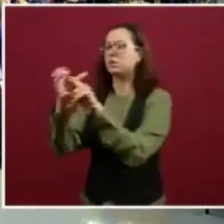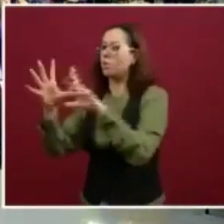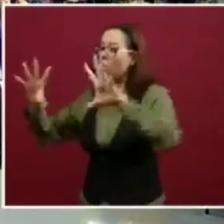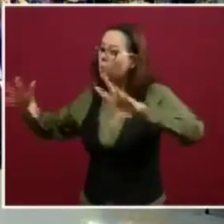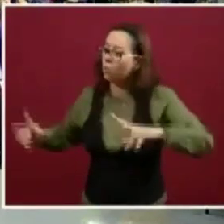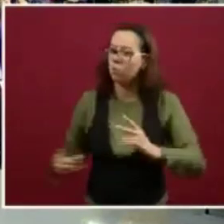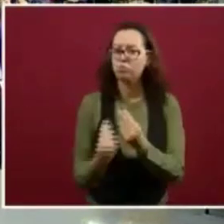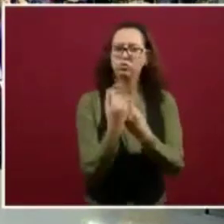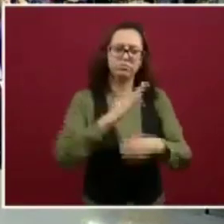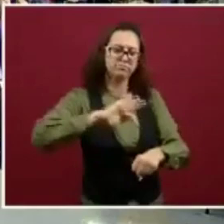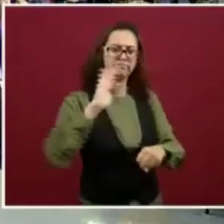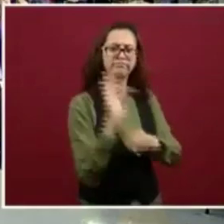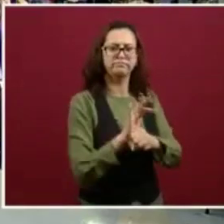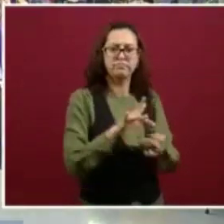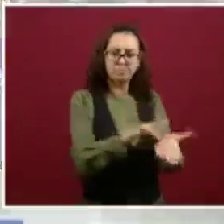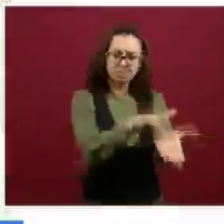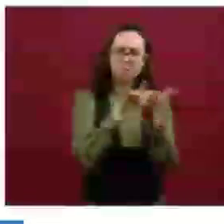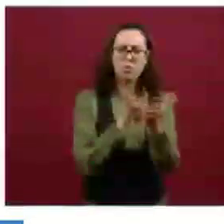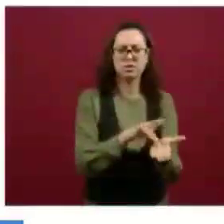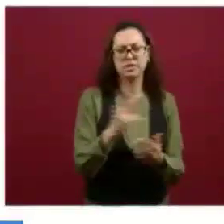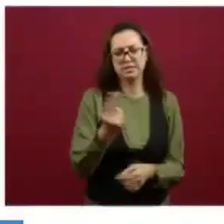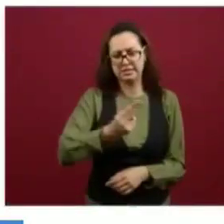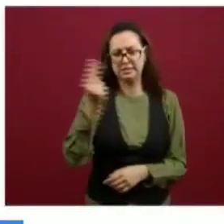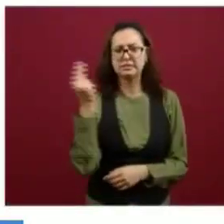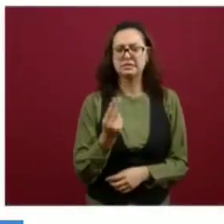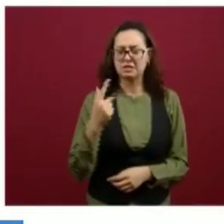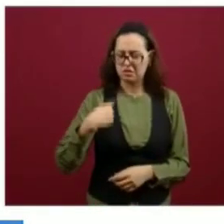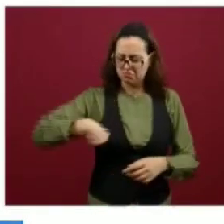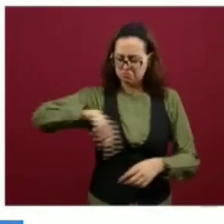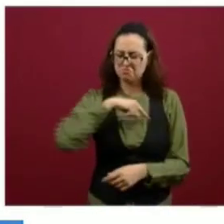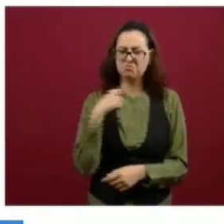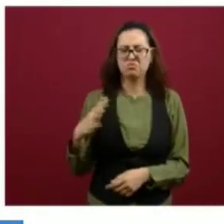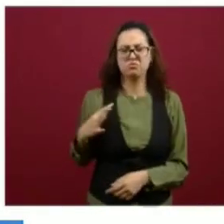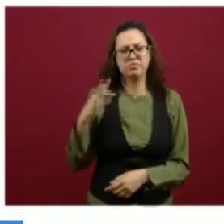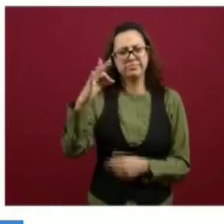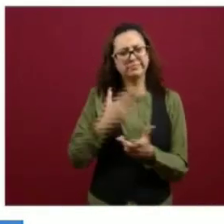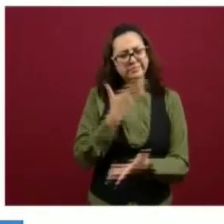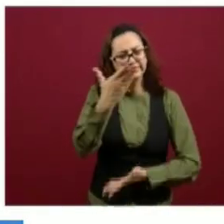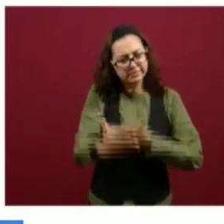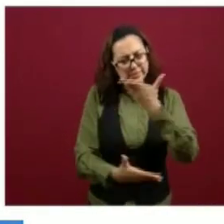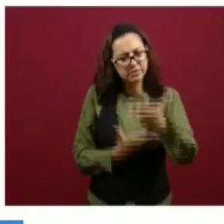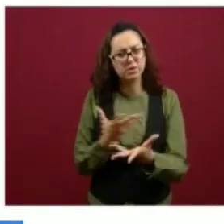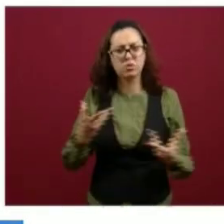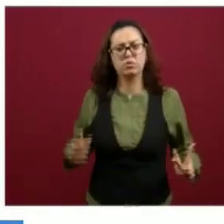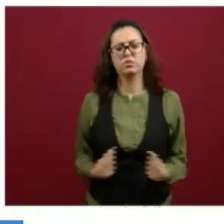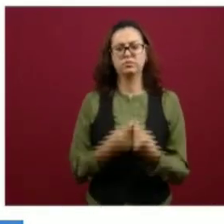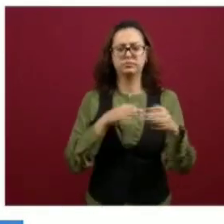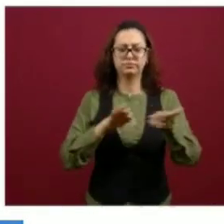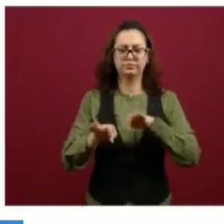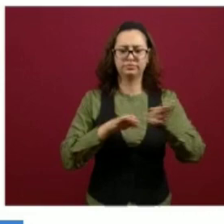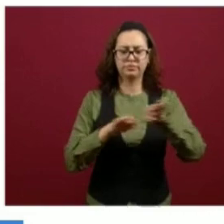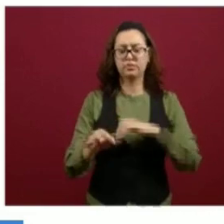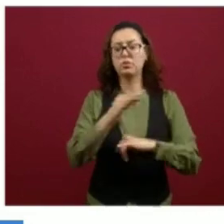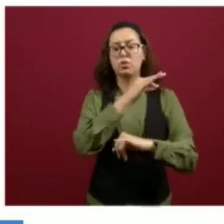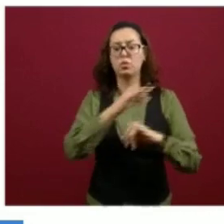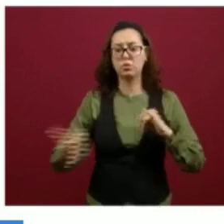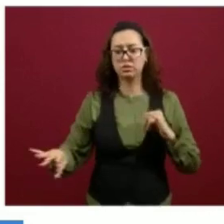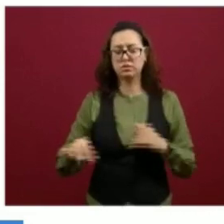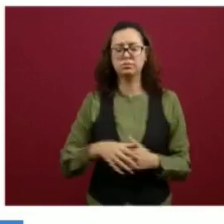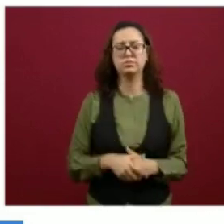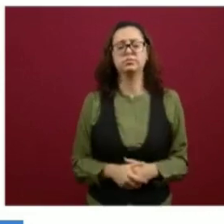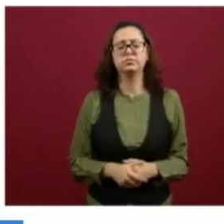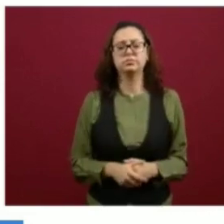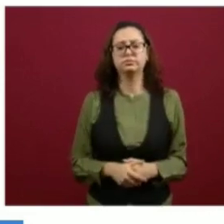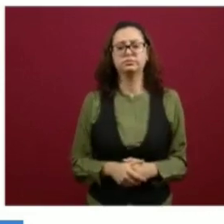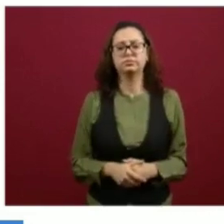ustedes. Tenemos que venir a ponernos a su disposición, todos juntos, para trabajar en ello. Y por último,